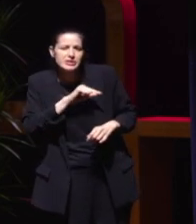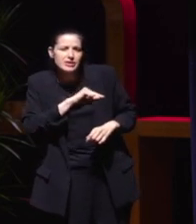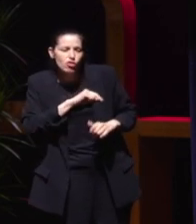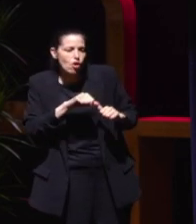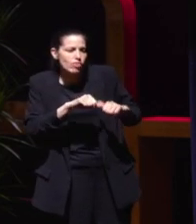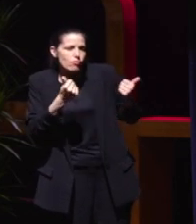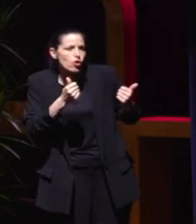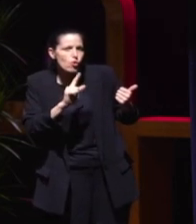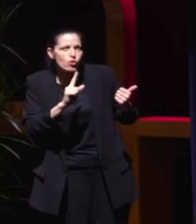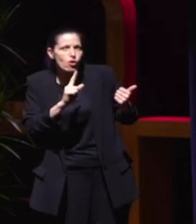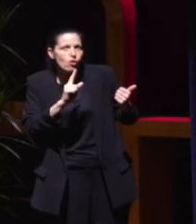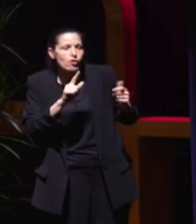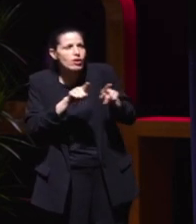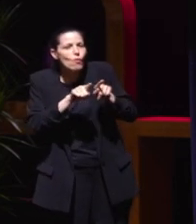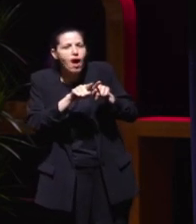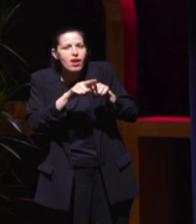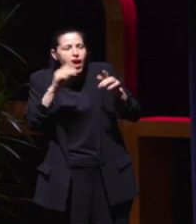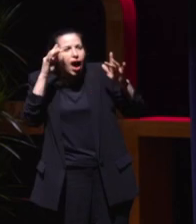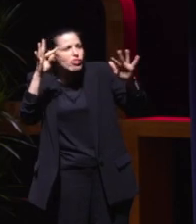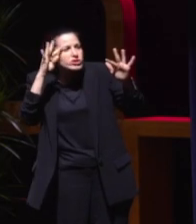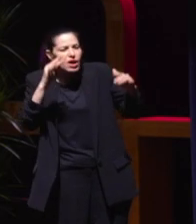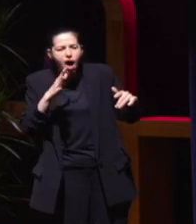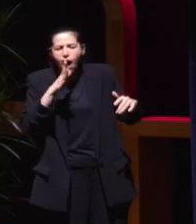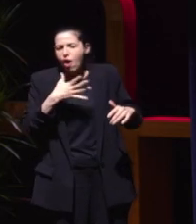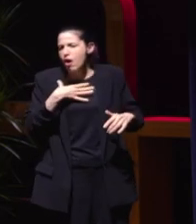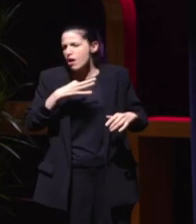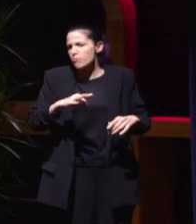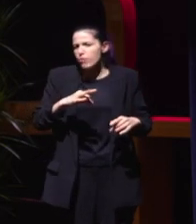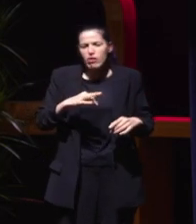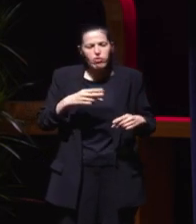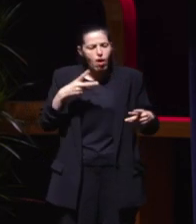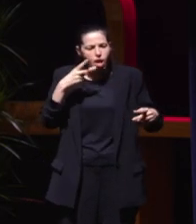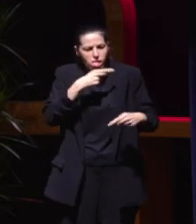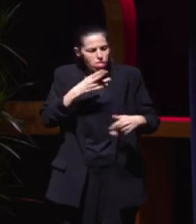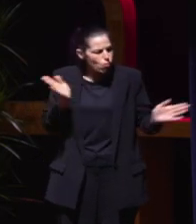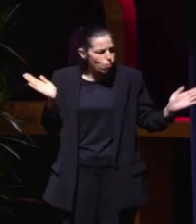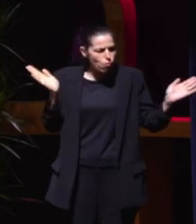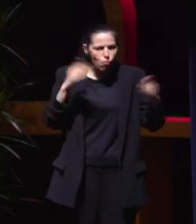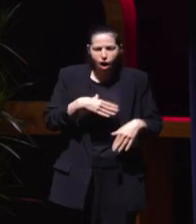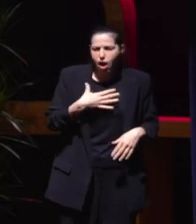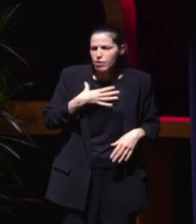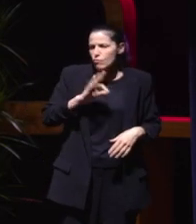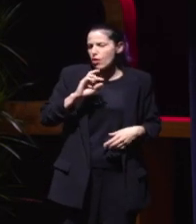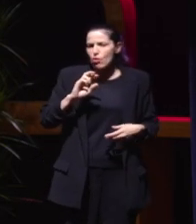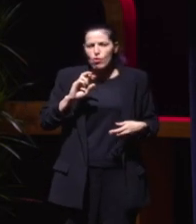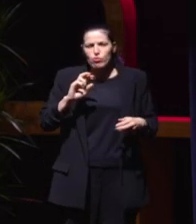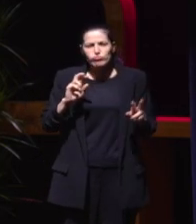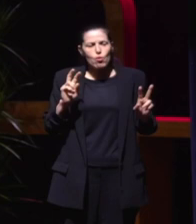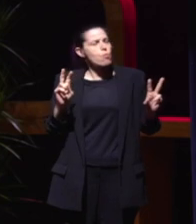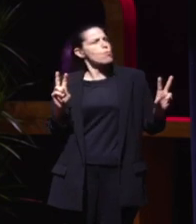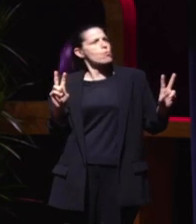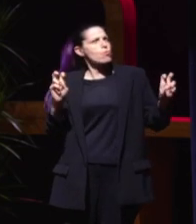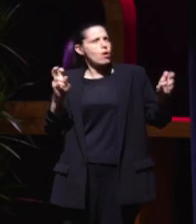que dijo Ay ahora digo lo que me da la gana ahora me reinvento Ahora soy otra nueva María y eso